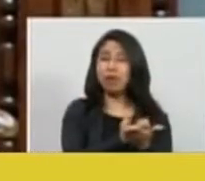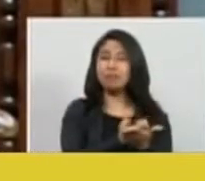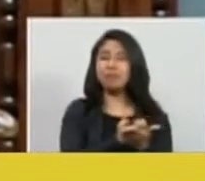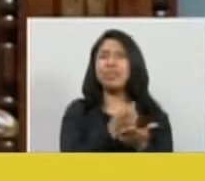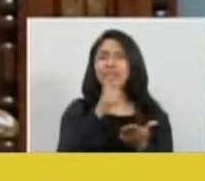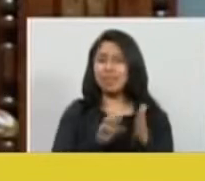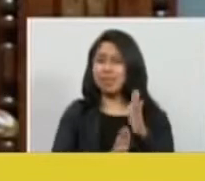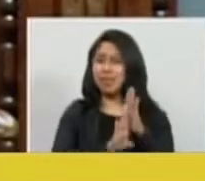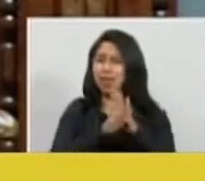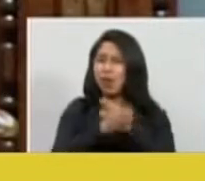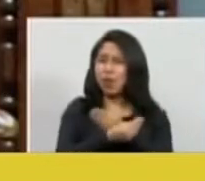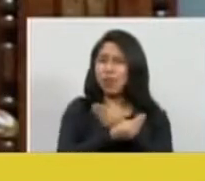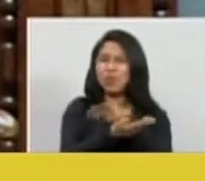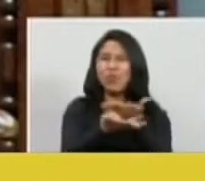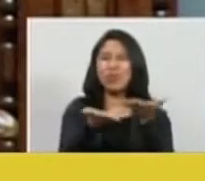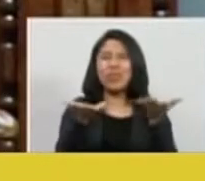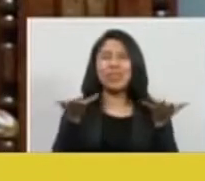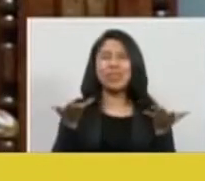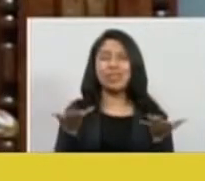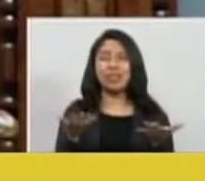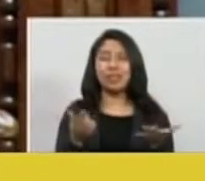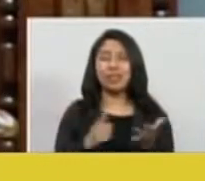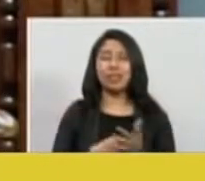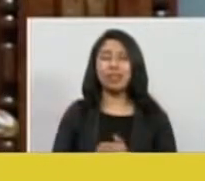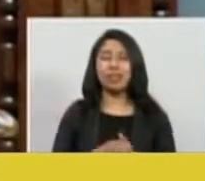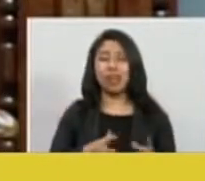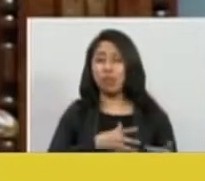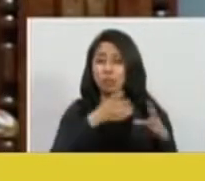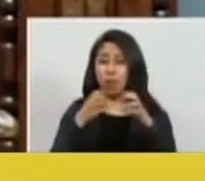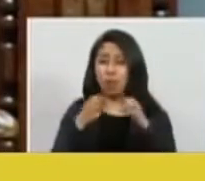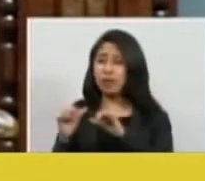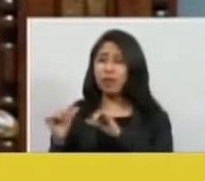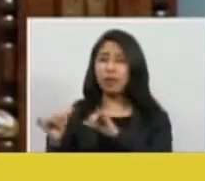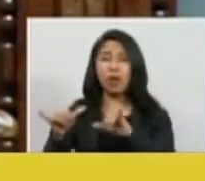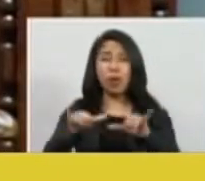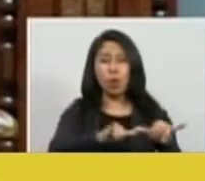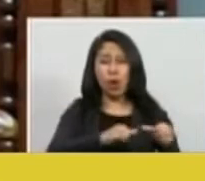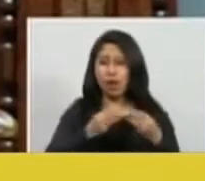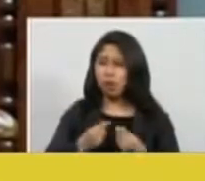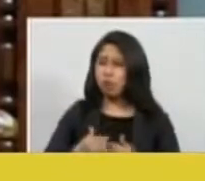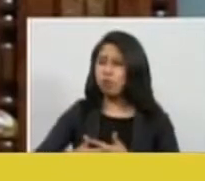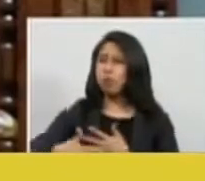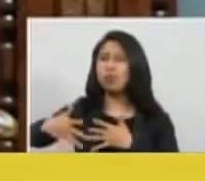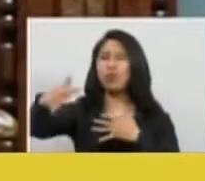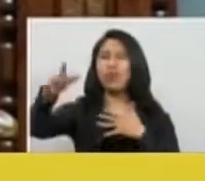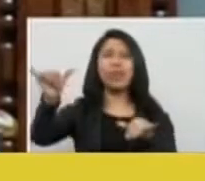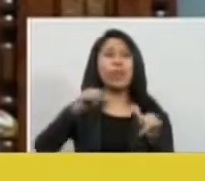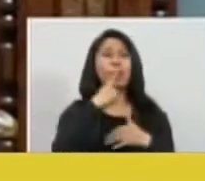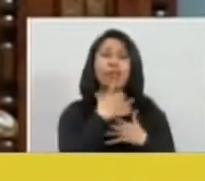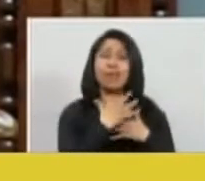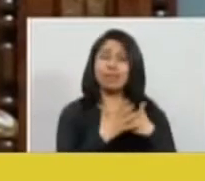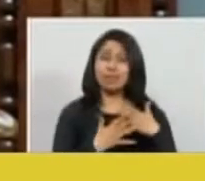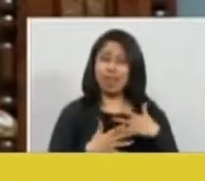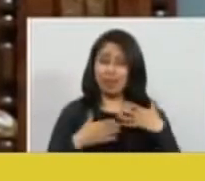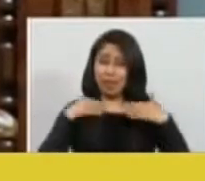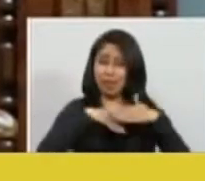que redistribuir, tiene que circular, tiene que fluir, así como la sangre fluye dentro